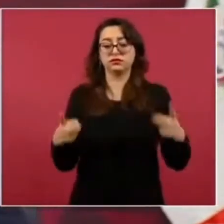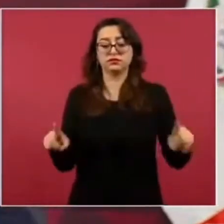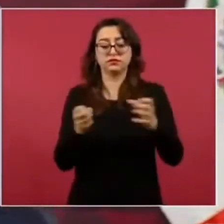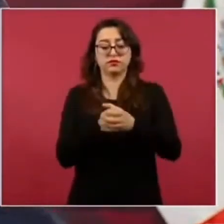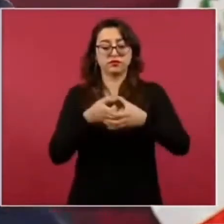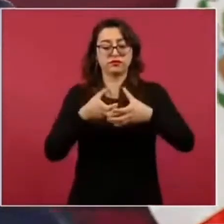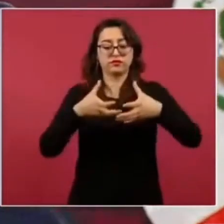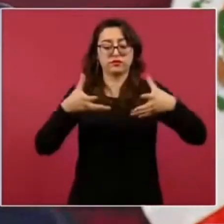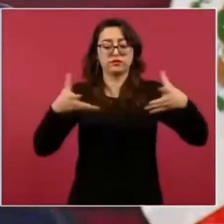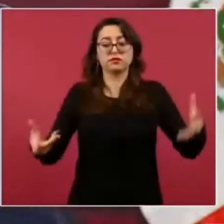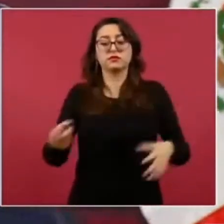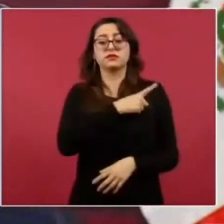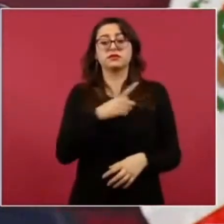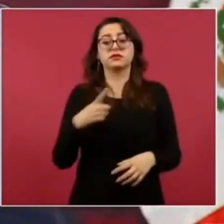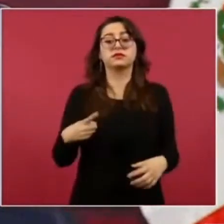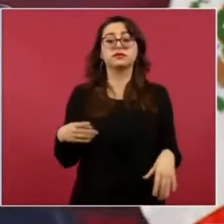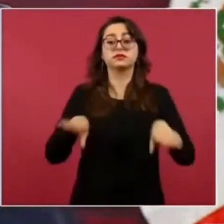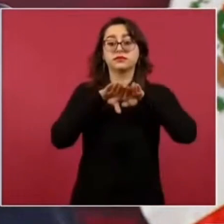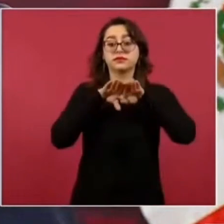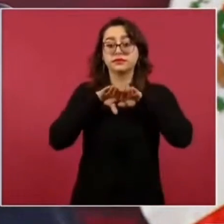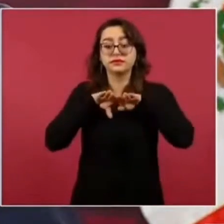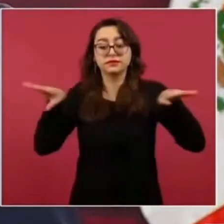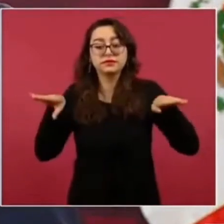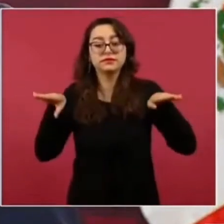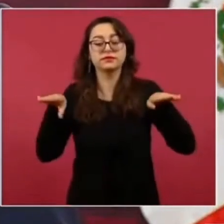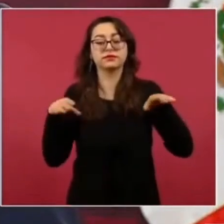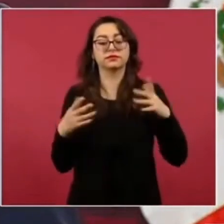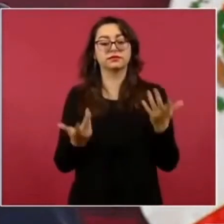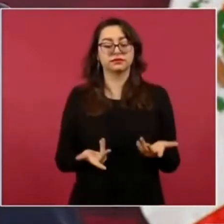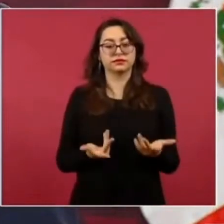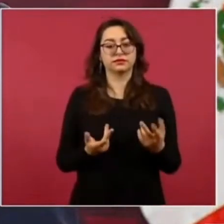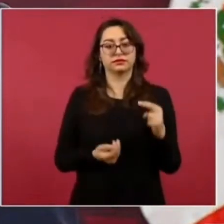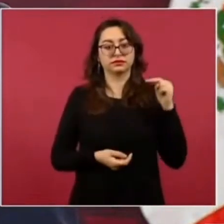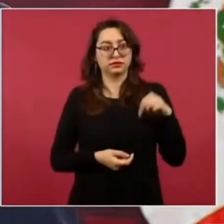horizontal, que no solo tengamos crecimiento en el